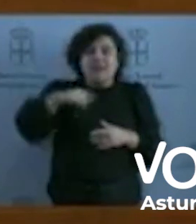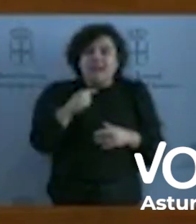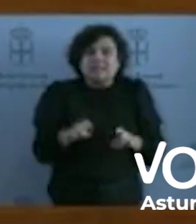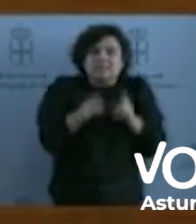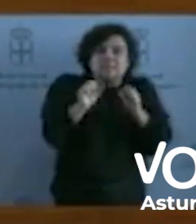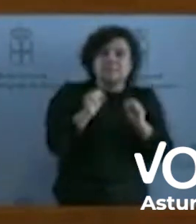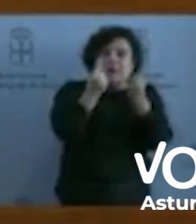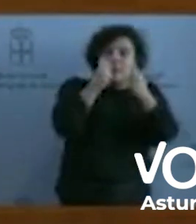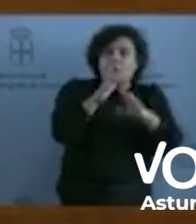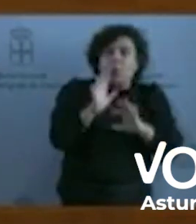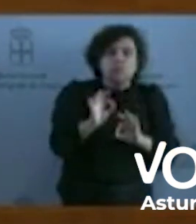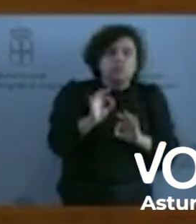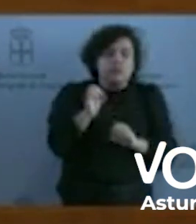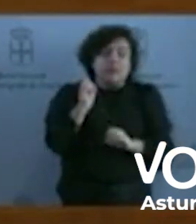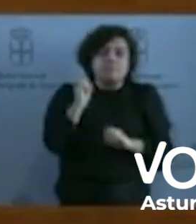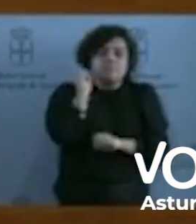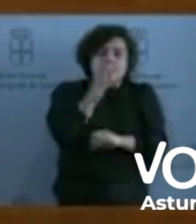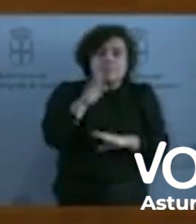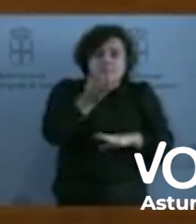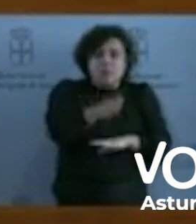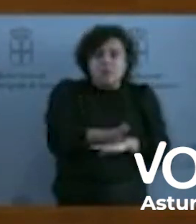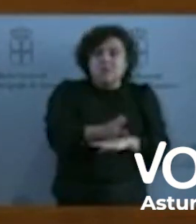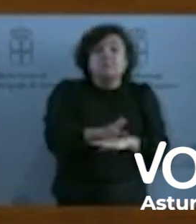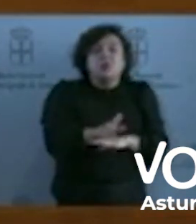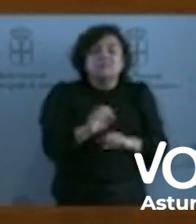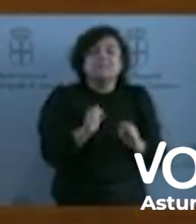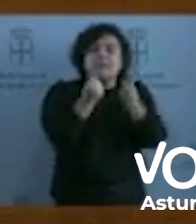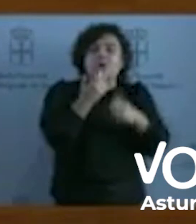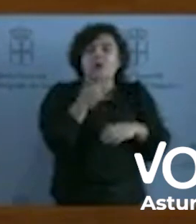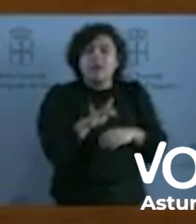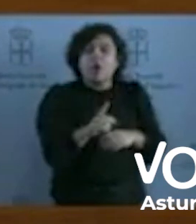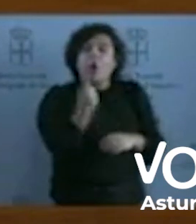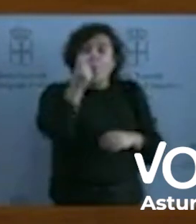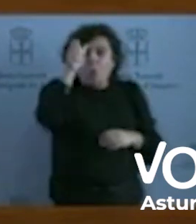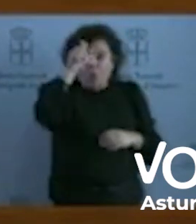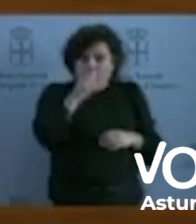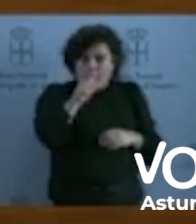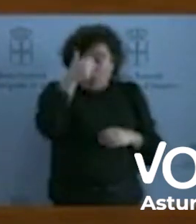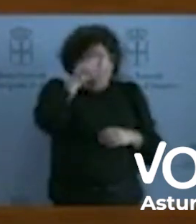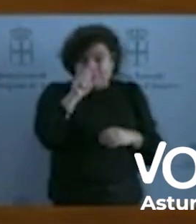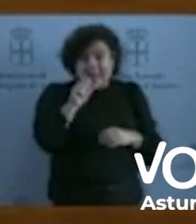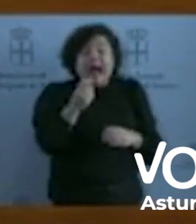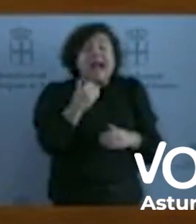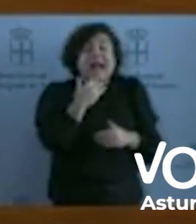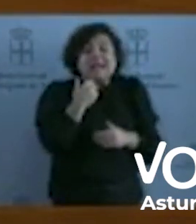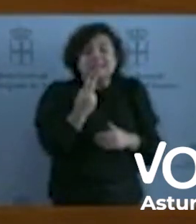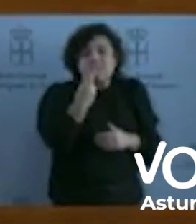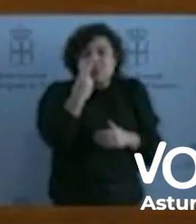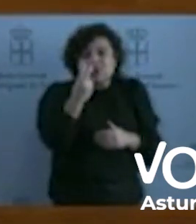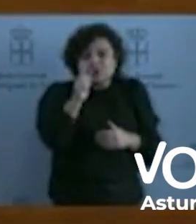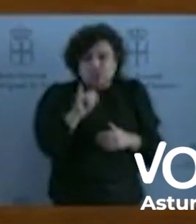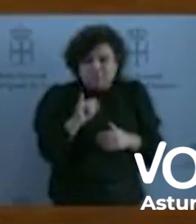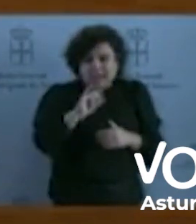hombre. Tomen nota, hace casi 2000 años. Por cierto, apedreamientos que lamentablemente siguen produciéndose en algunos